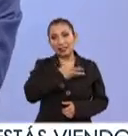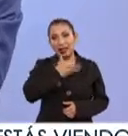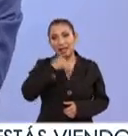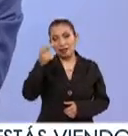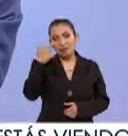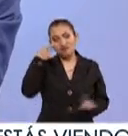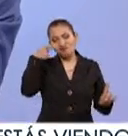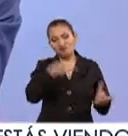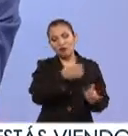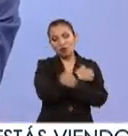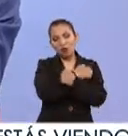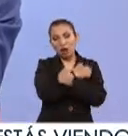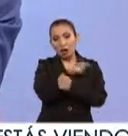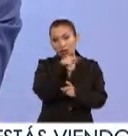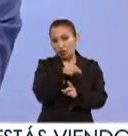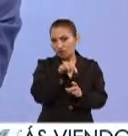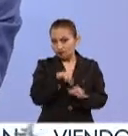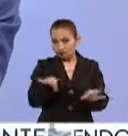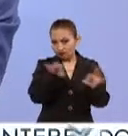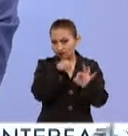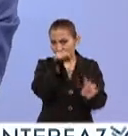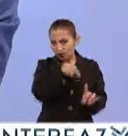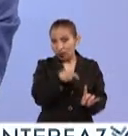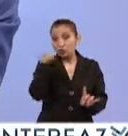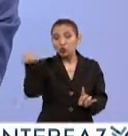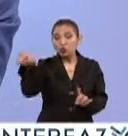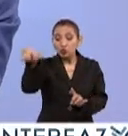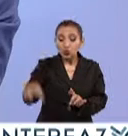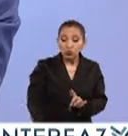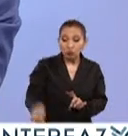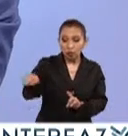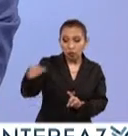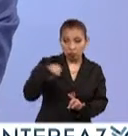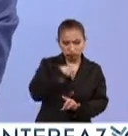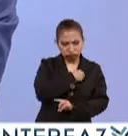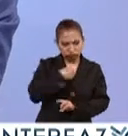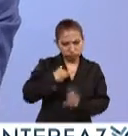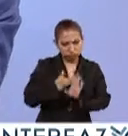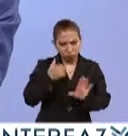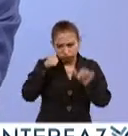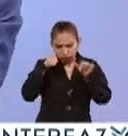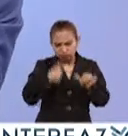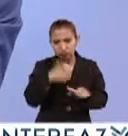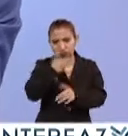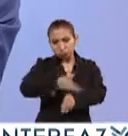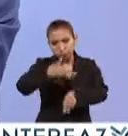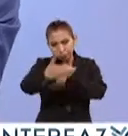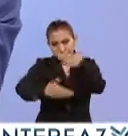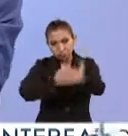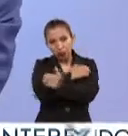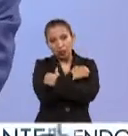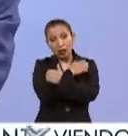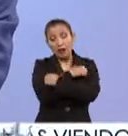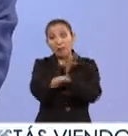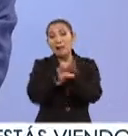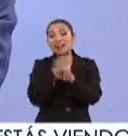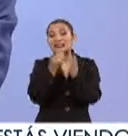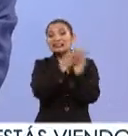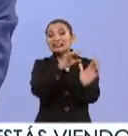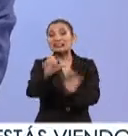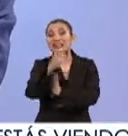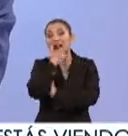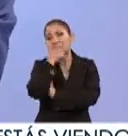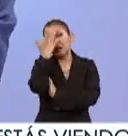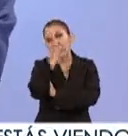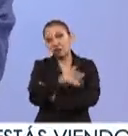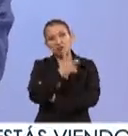esta intención, la educación es el eje central y creo que tú te has comprometido mucho con estos procesos educativos, sobre todo en la enseñanza del inglés,